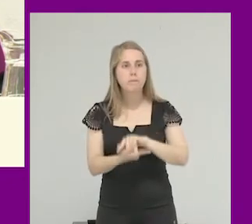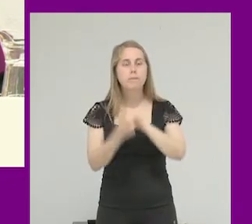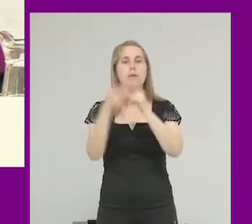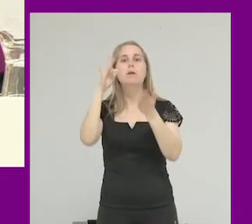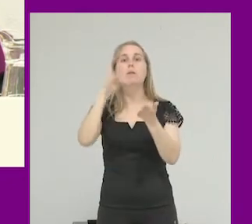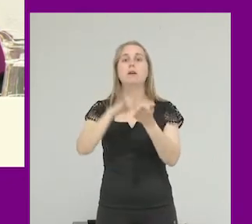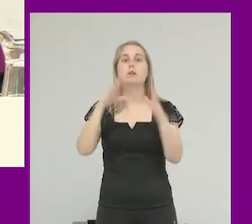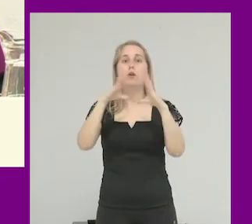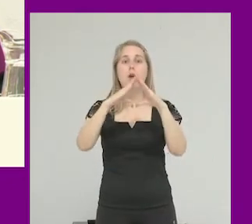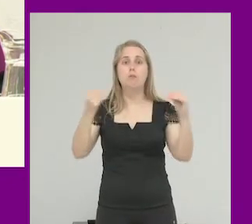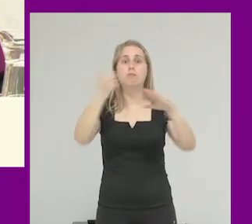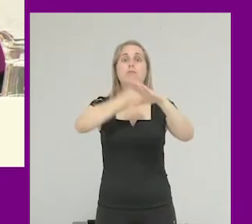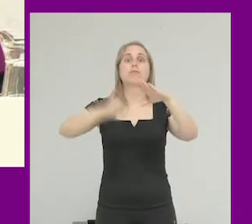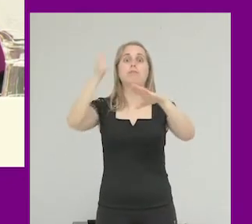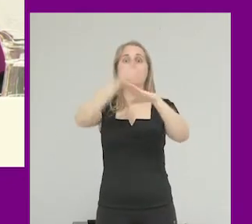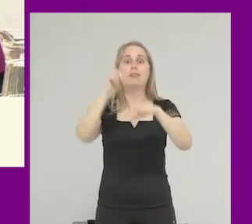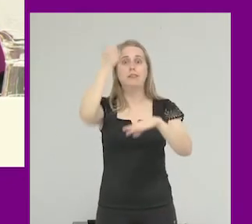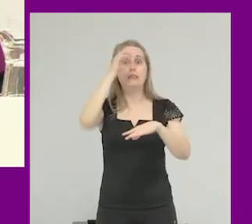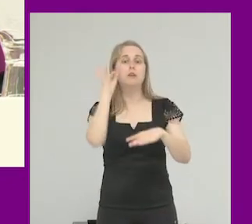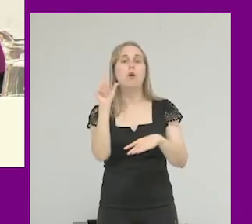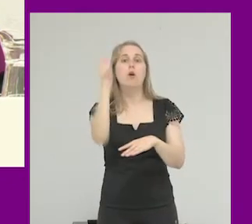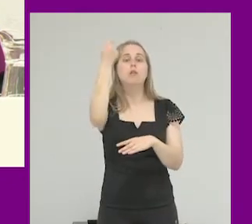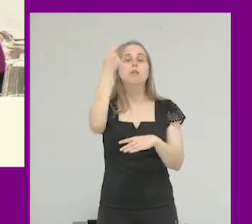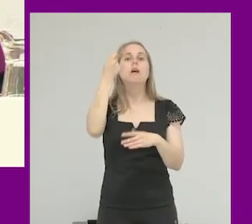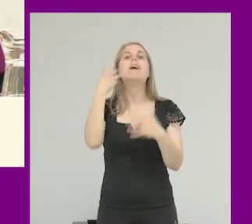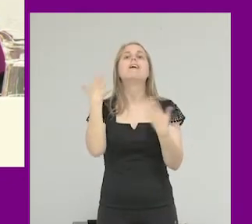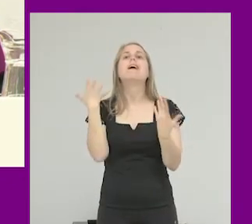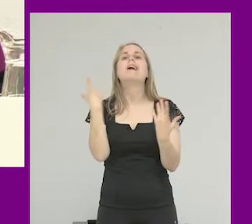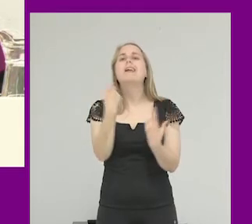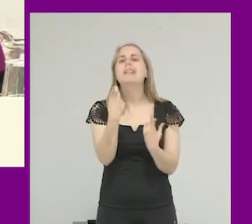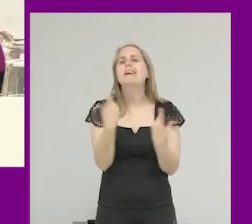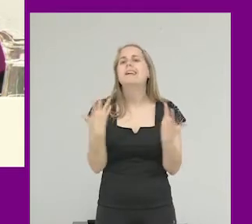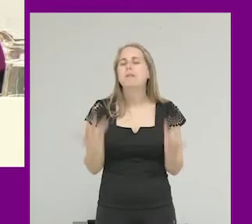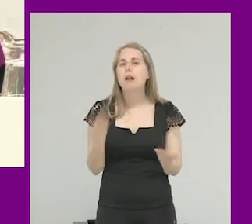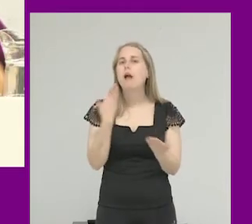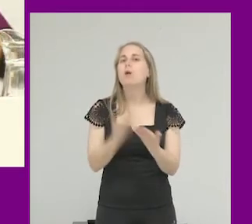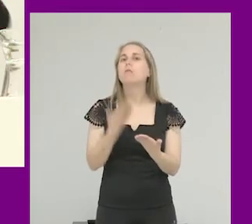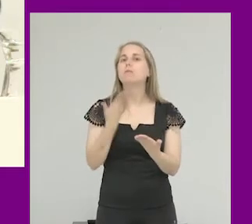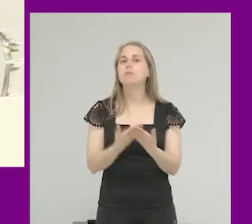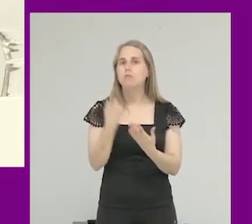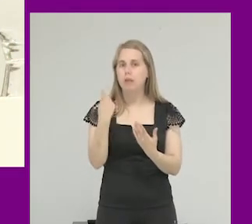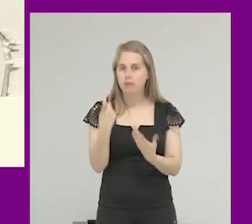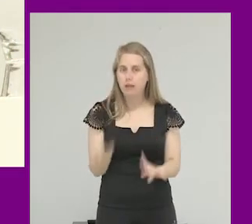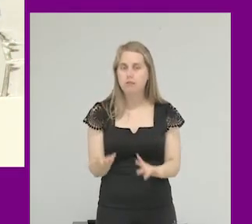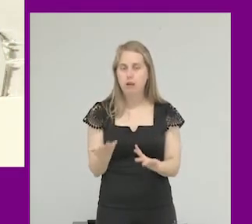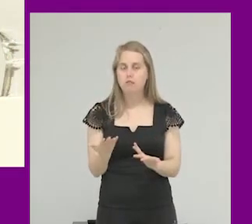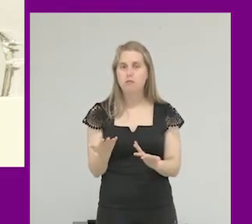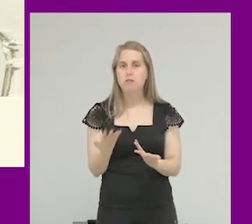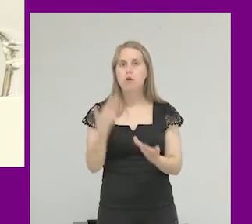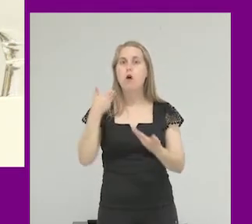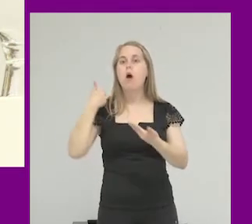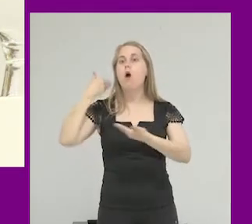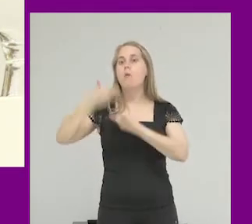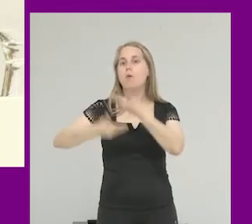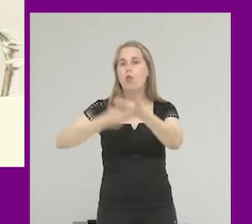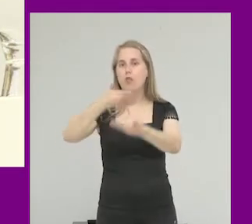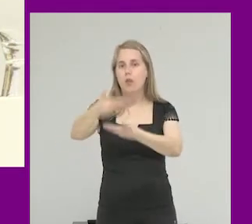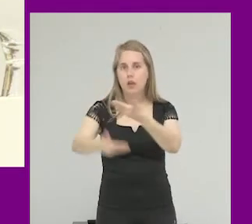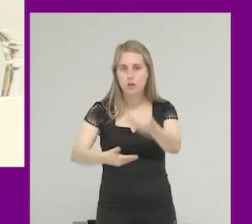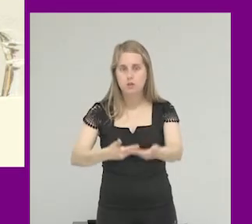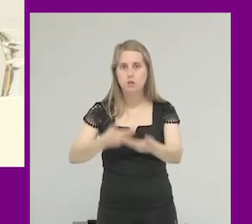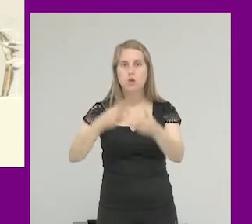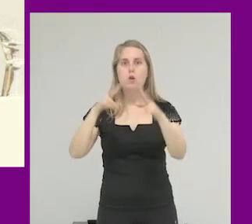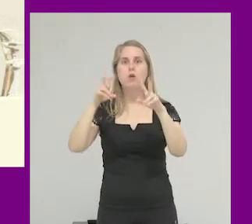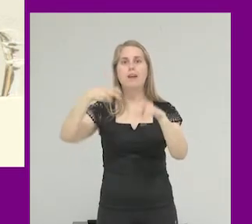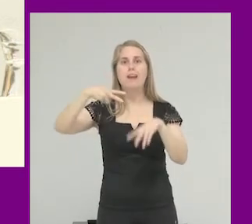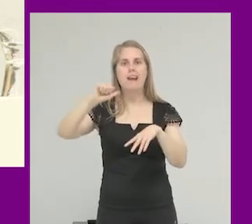ser catedráticas y catedráticos hay que estar acreditados o acreditadas, es decir, hay que hacer un proceso a través de la NECA